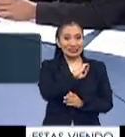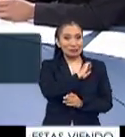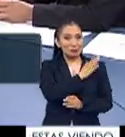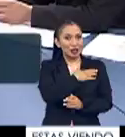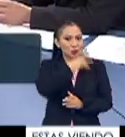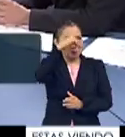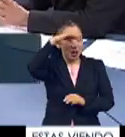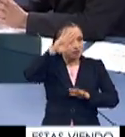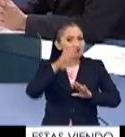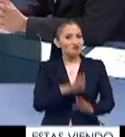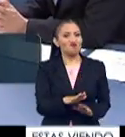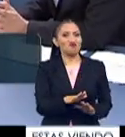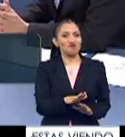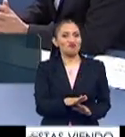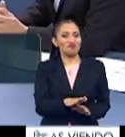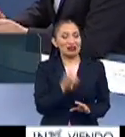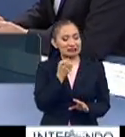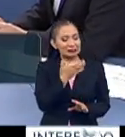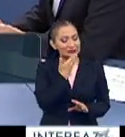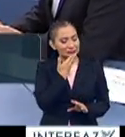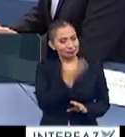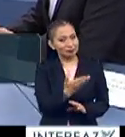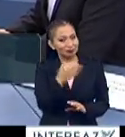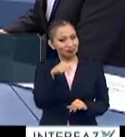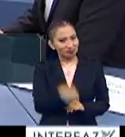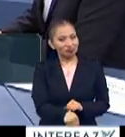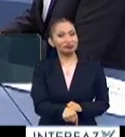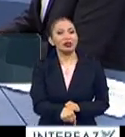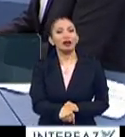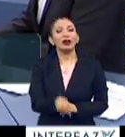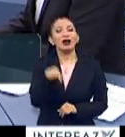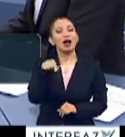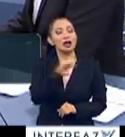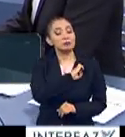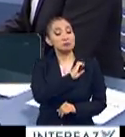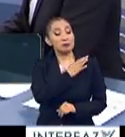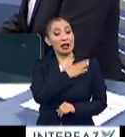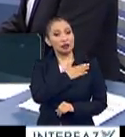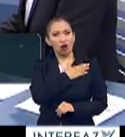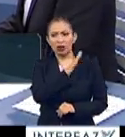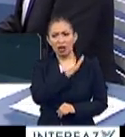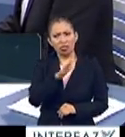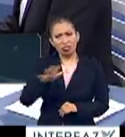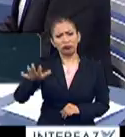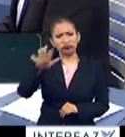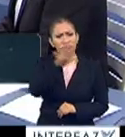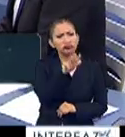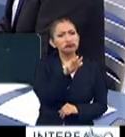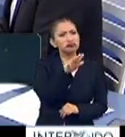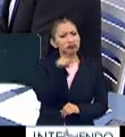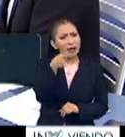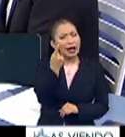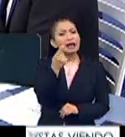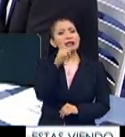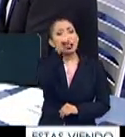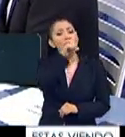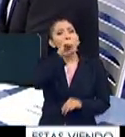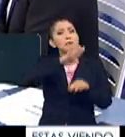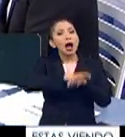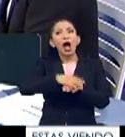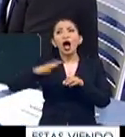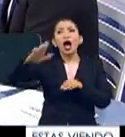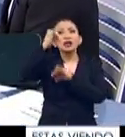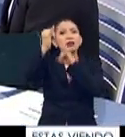de México. Eso es bueno. Y el español en general es una de las lenguas